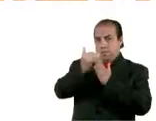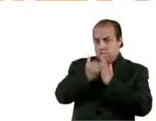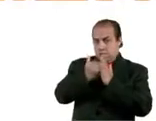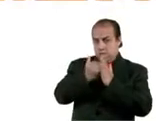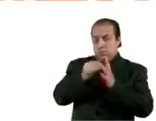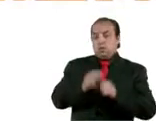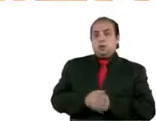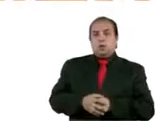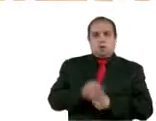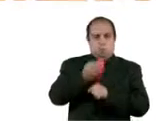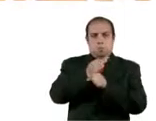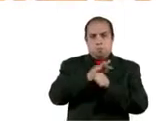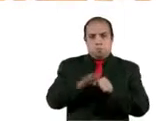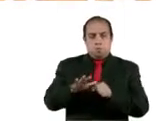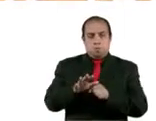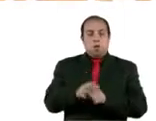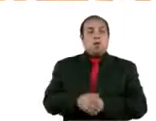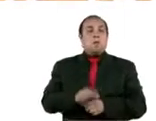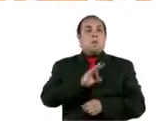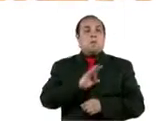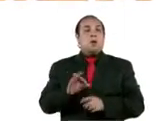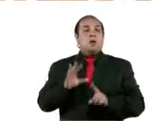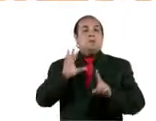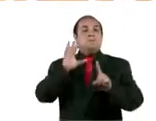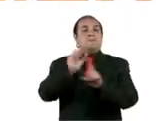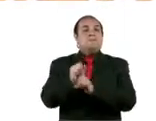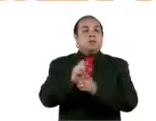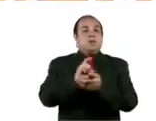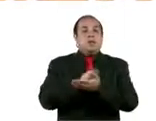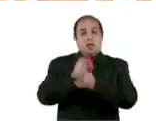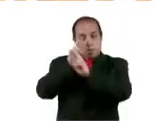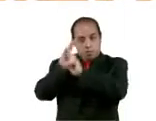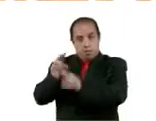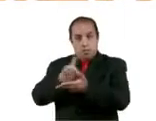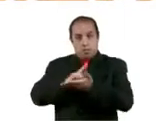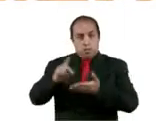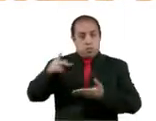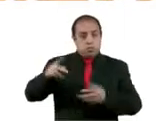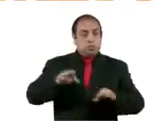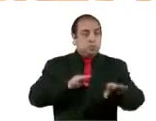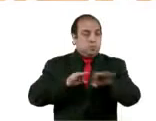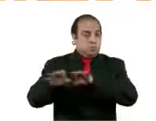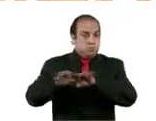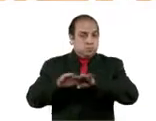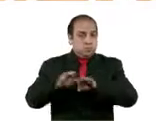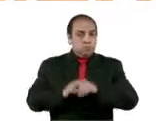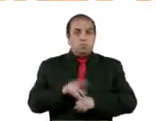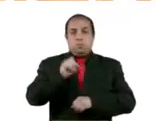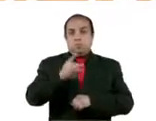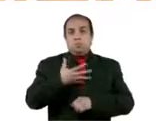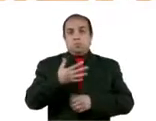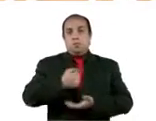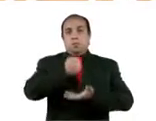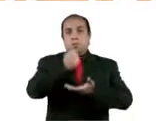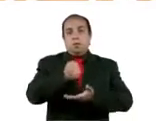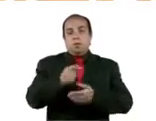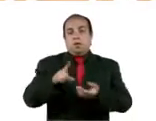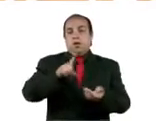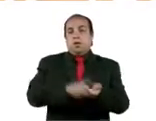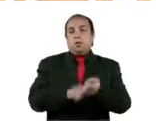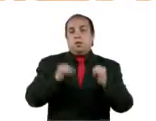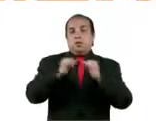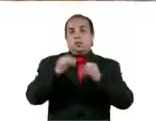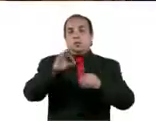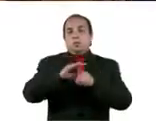disminuye es suficiente para cumplir con todos los derechos de los trabajadores y al mismo tiempo habrá más recursos para el Instituto